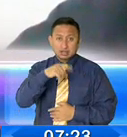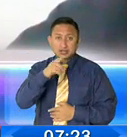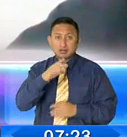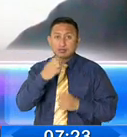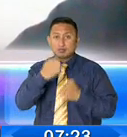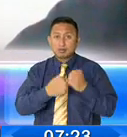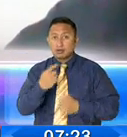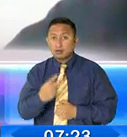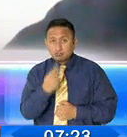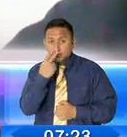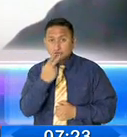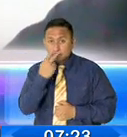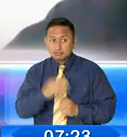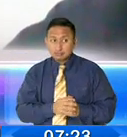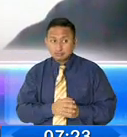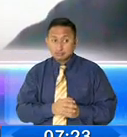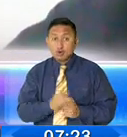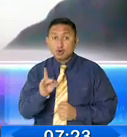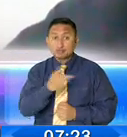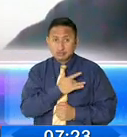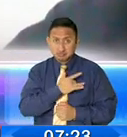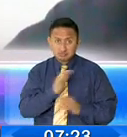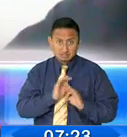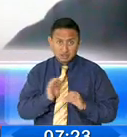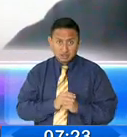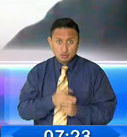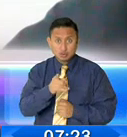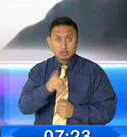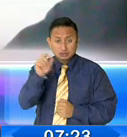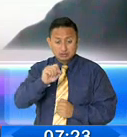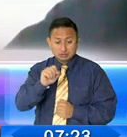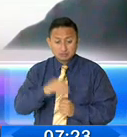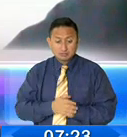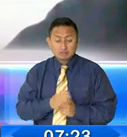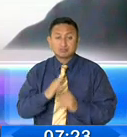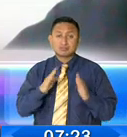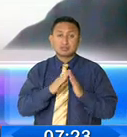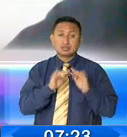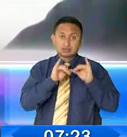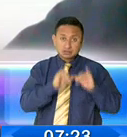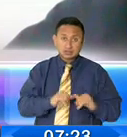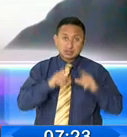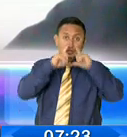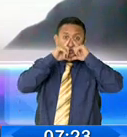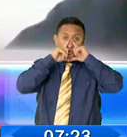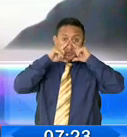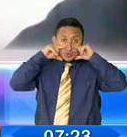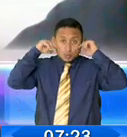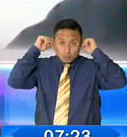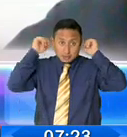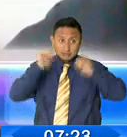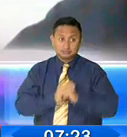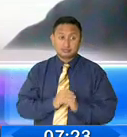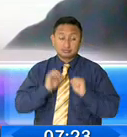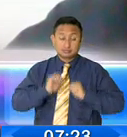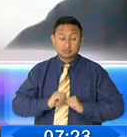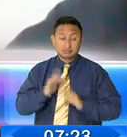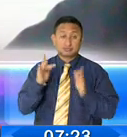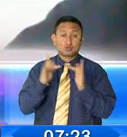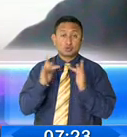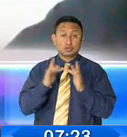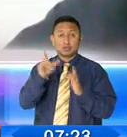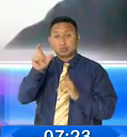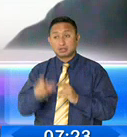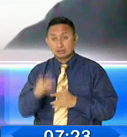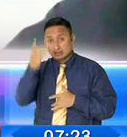y así no presente síntomas, usted debería quedarse en casa y usar mascarilla ante el contacto con un positivo.